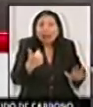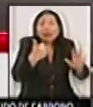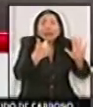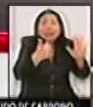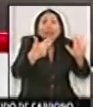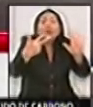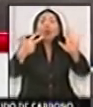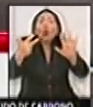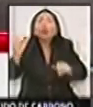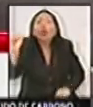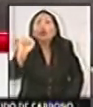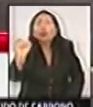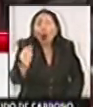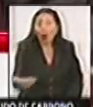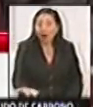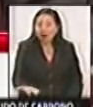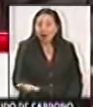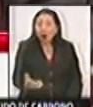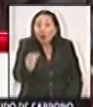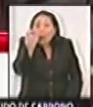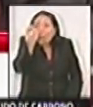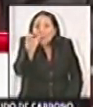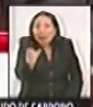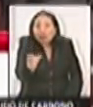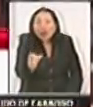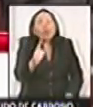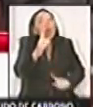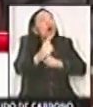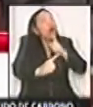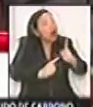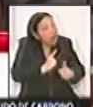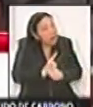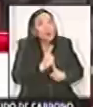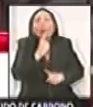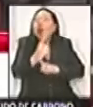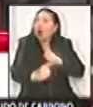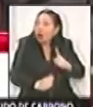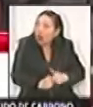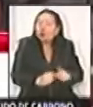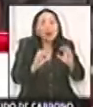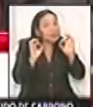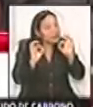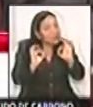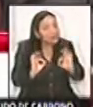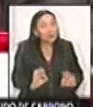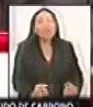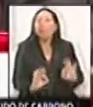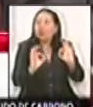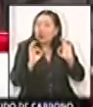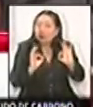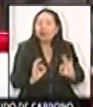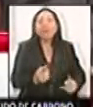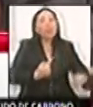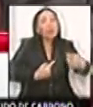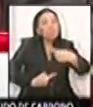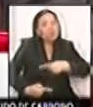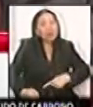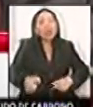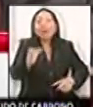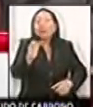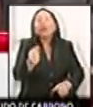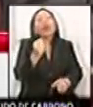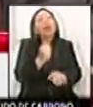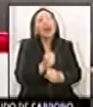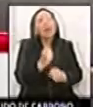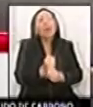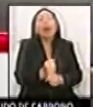68 soles. No puede ser que todos los años, Premier, todos los años vienen aquí los